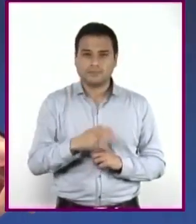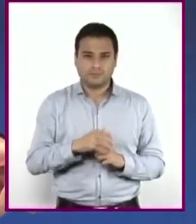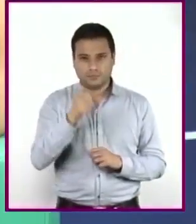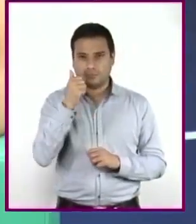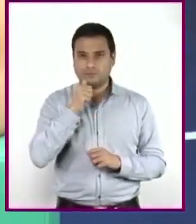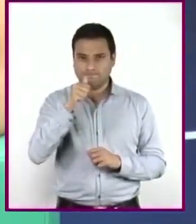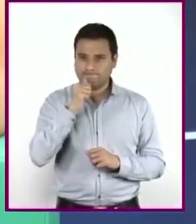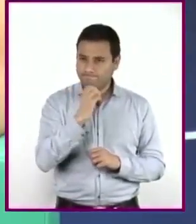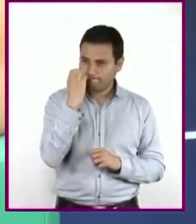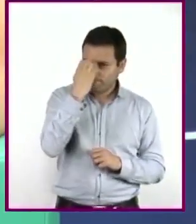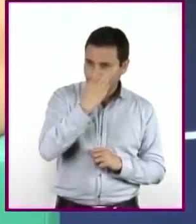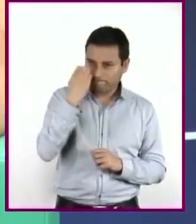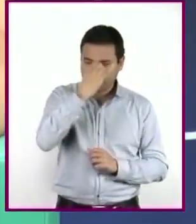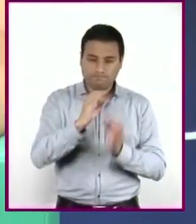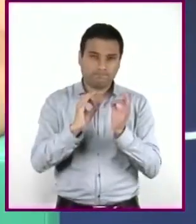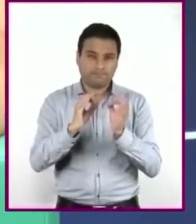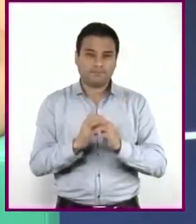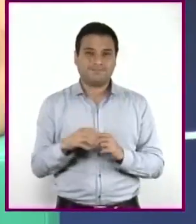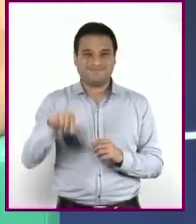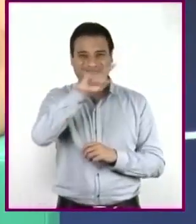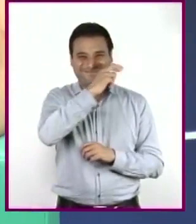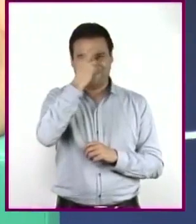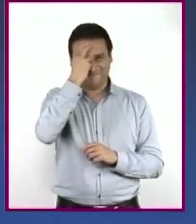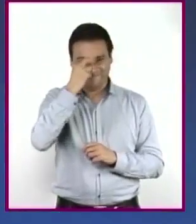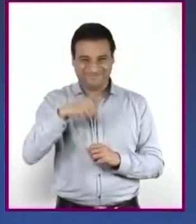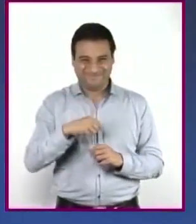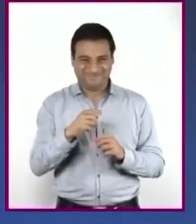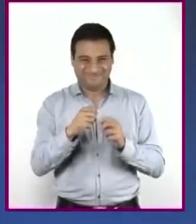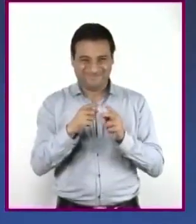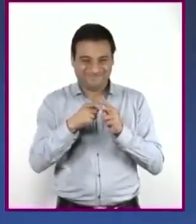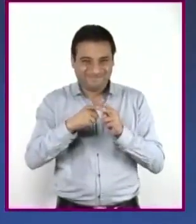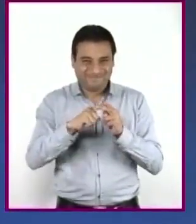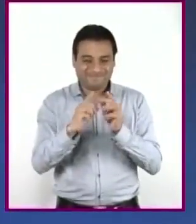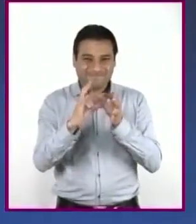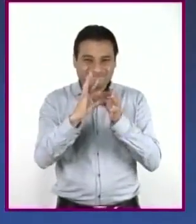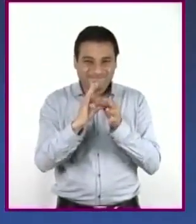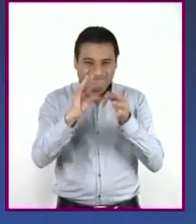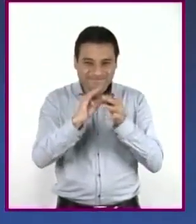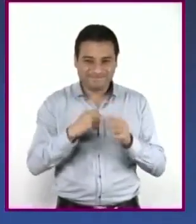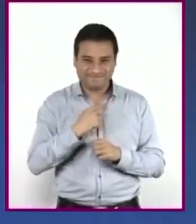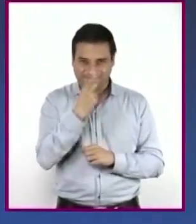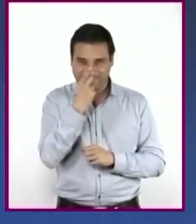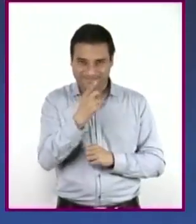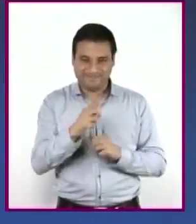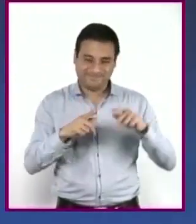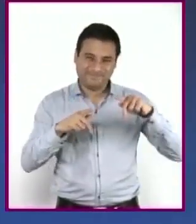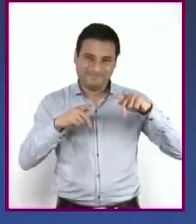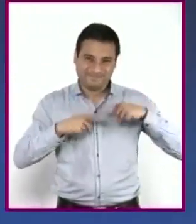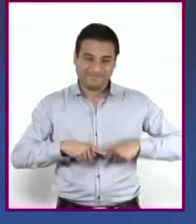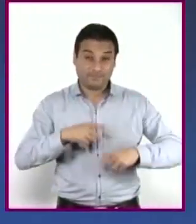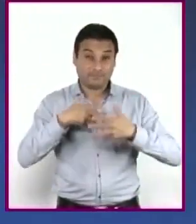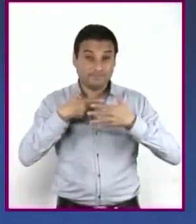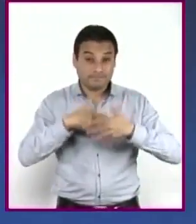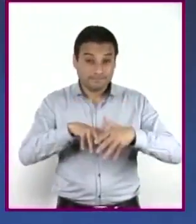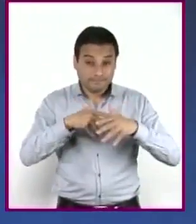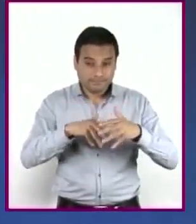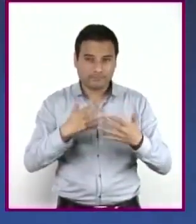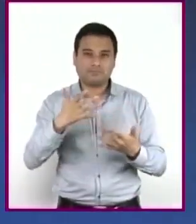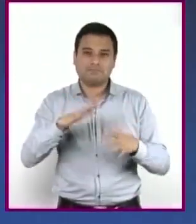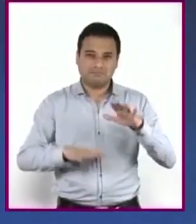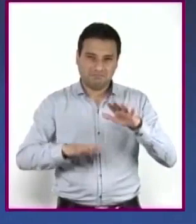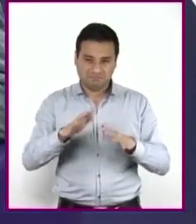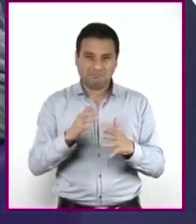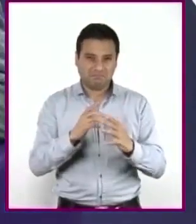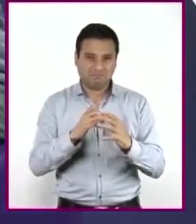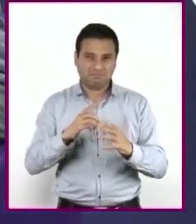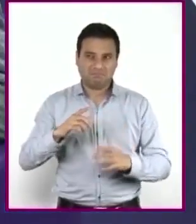sobre eso. Actualmente, no sé si recuerdan cómo iniciamos este bloque hablando sobre las marchas y estas cuestiones que luego llegan a censurar. como bien